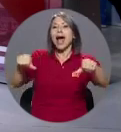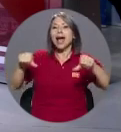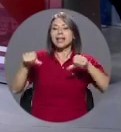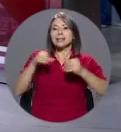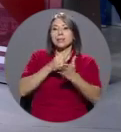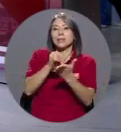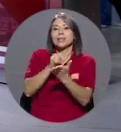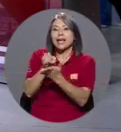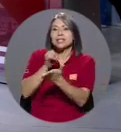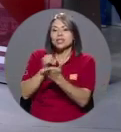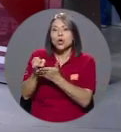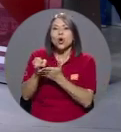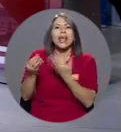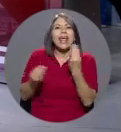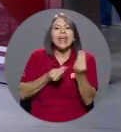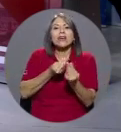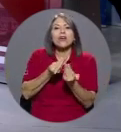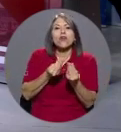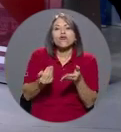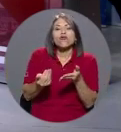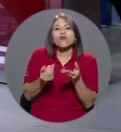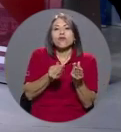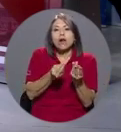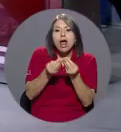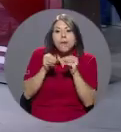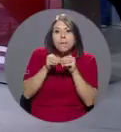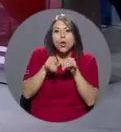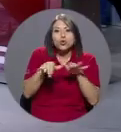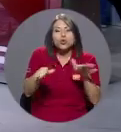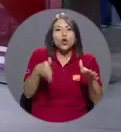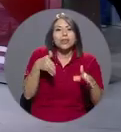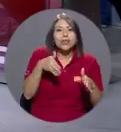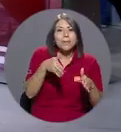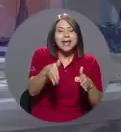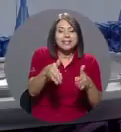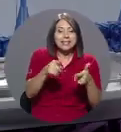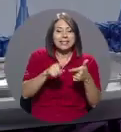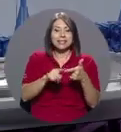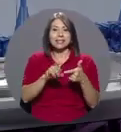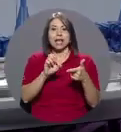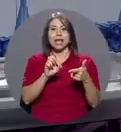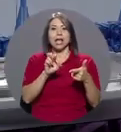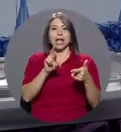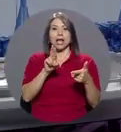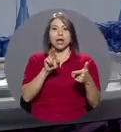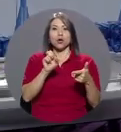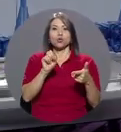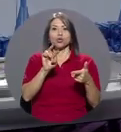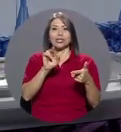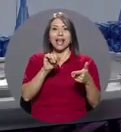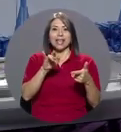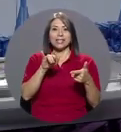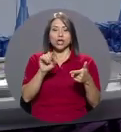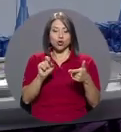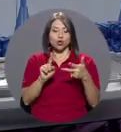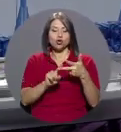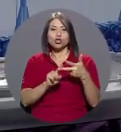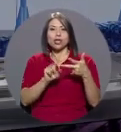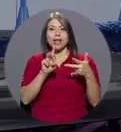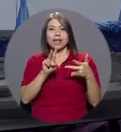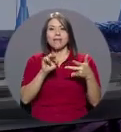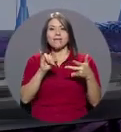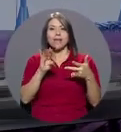líneas de investigación en reproducción de peces, en reproducción de crustáceos, en cultivo y reproducción